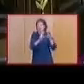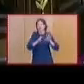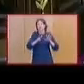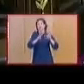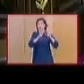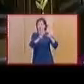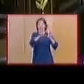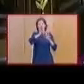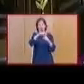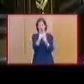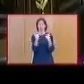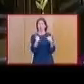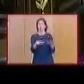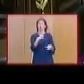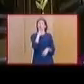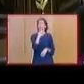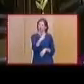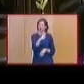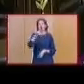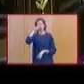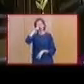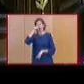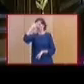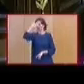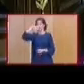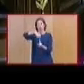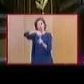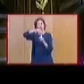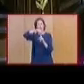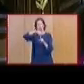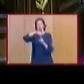compleja. El turismo es capital. Sin duda es capital.